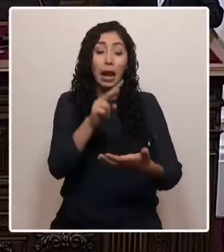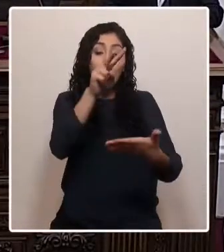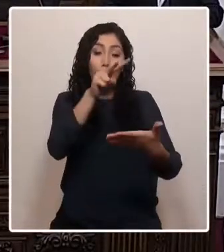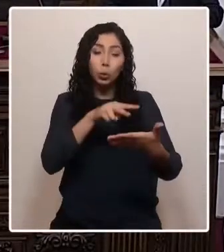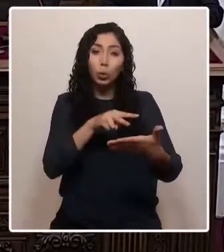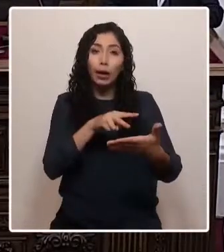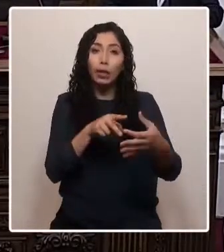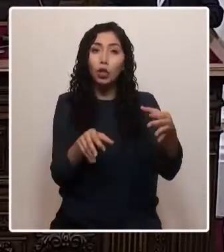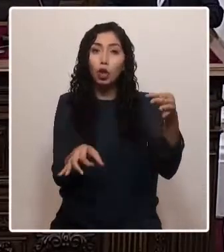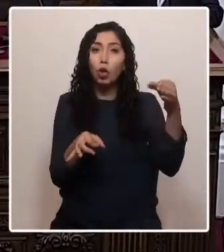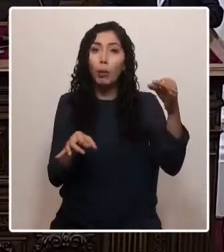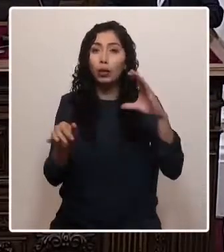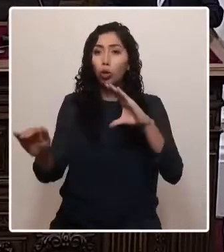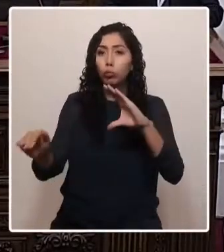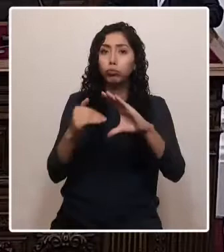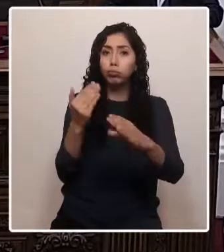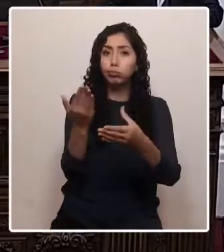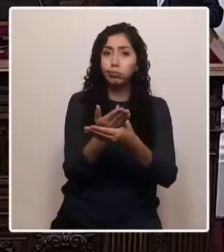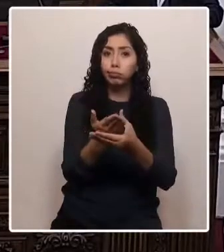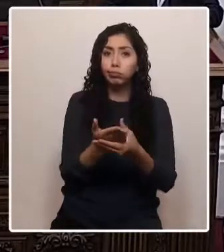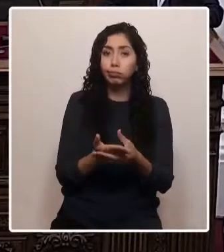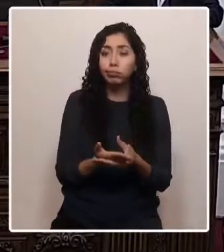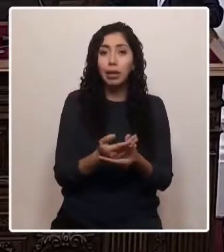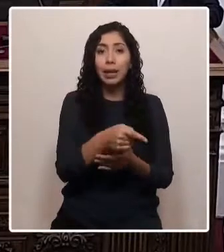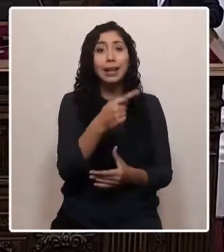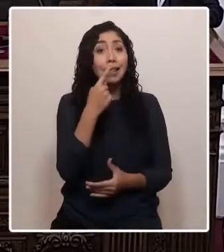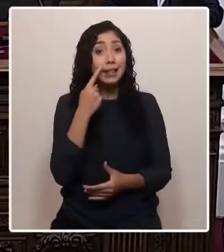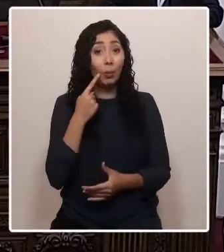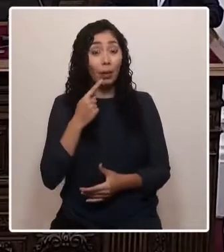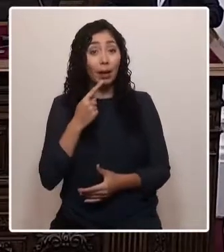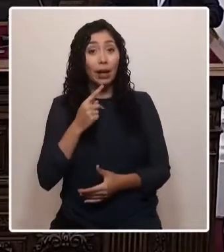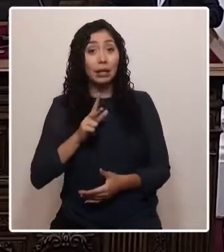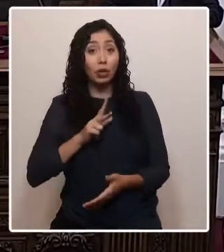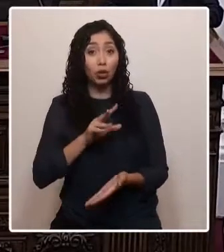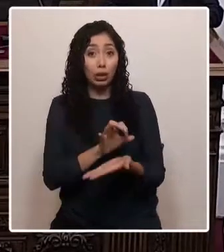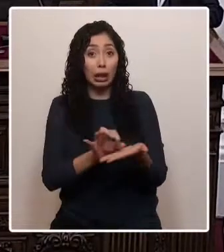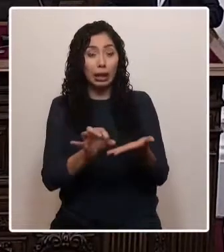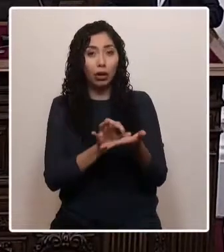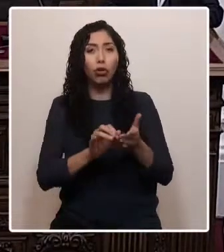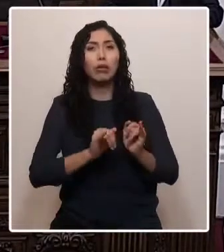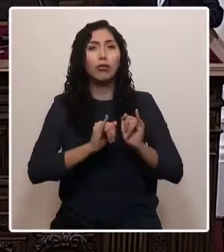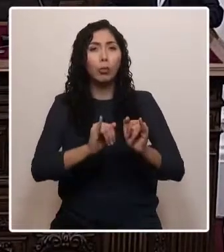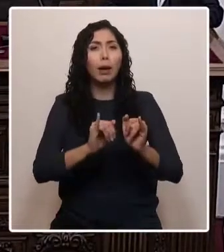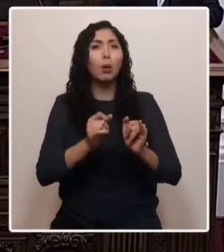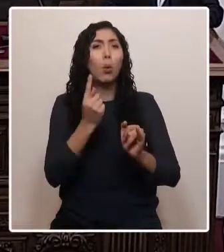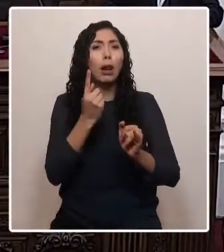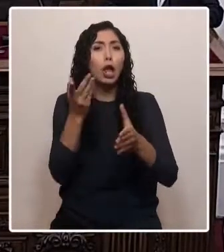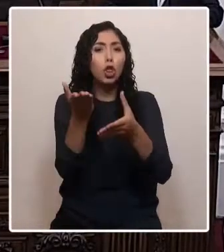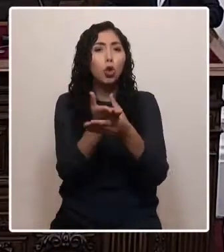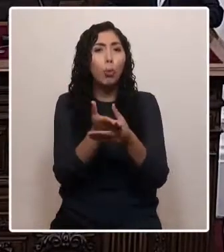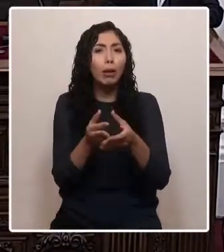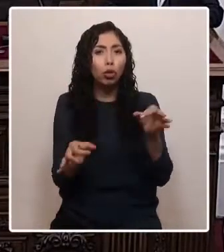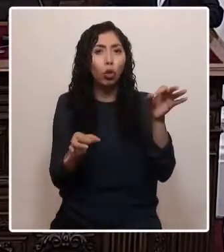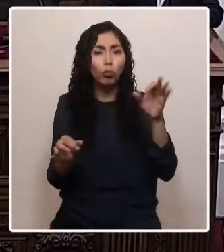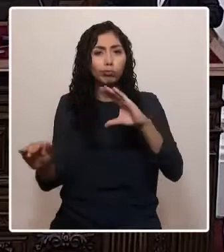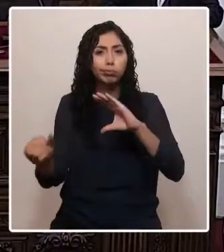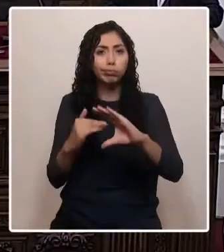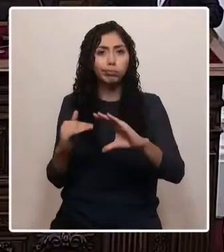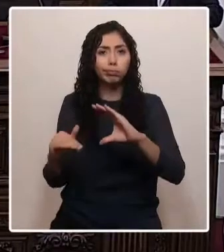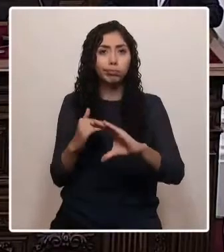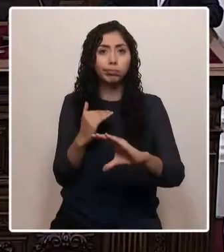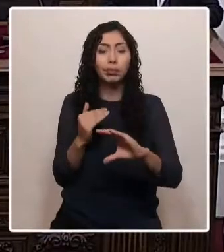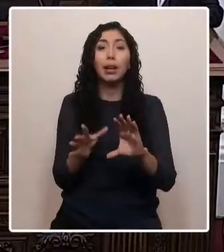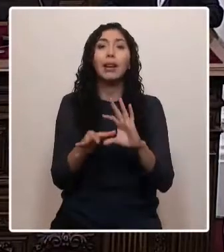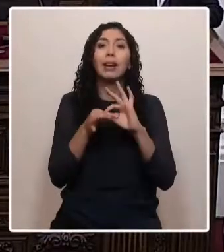Ofrecemos la palabra al señor secretario para que informe las comunicaciones que se han recibido. Gracias, señora